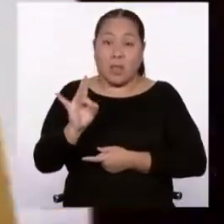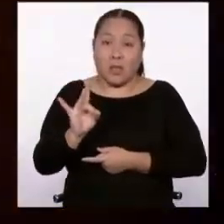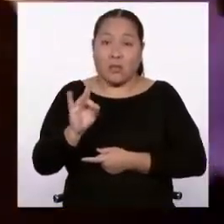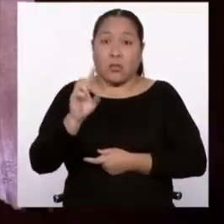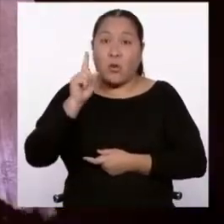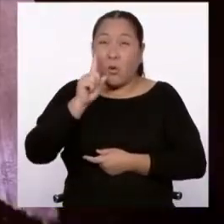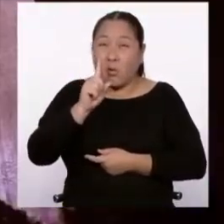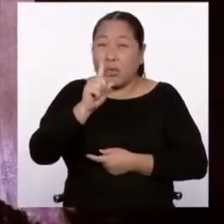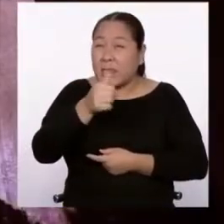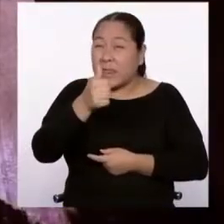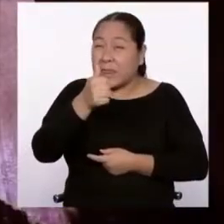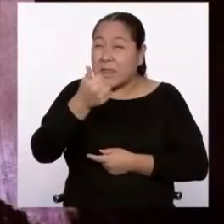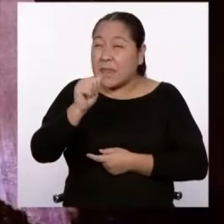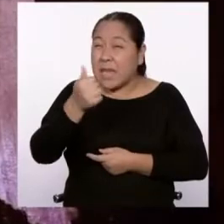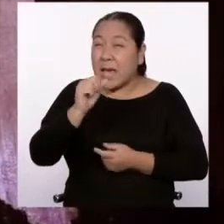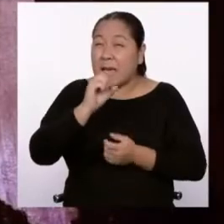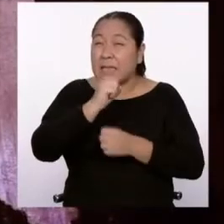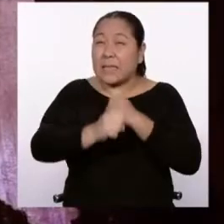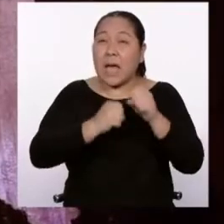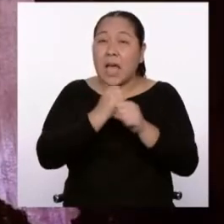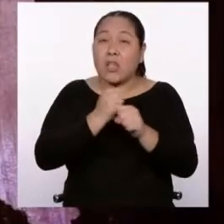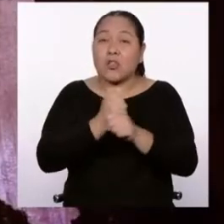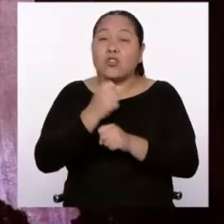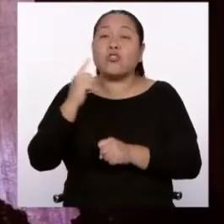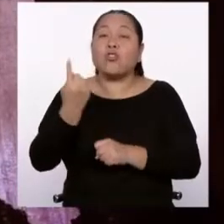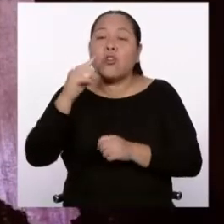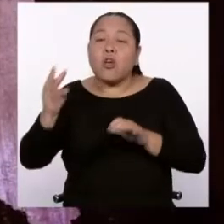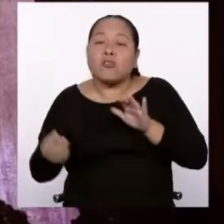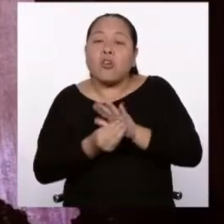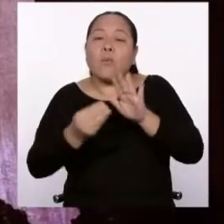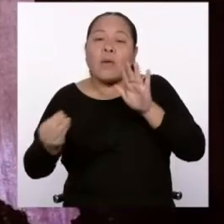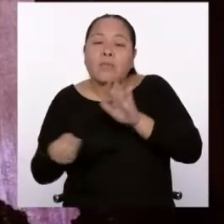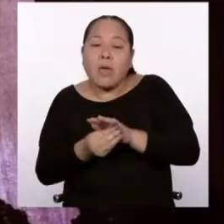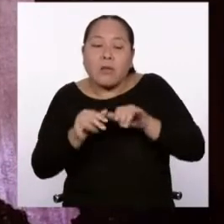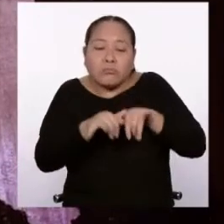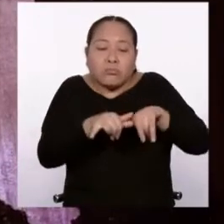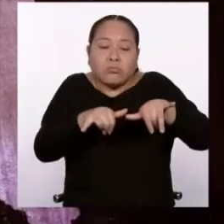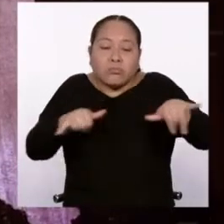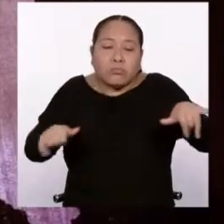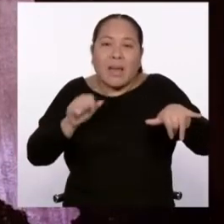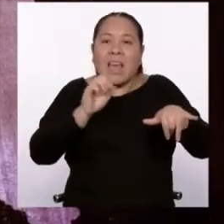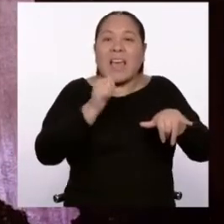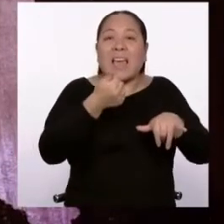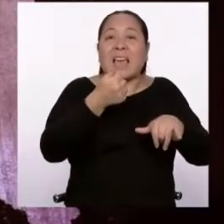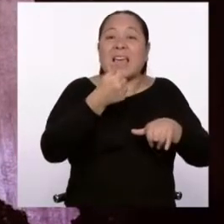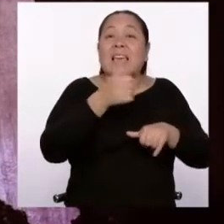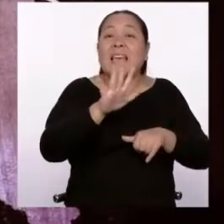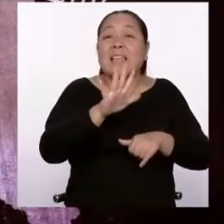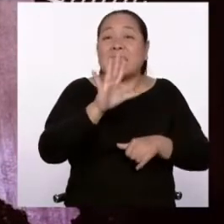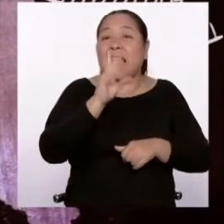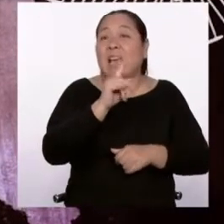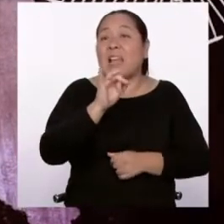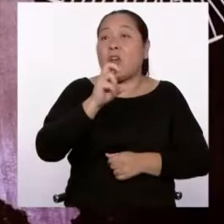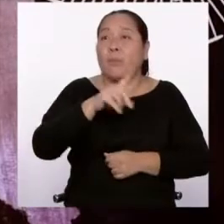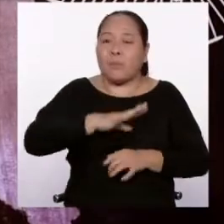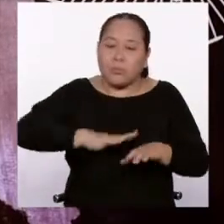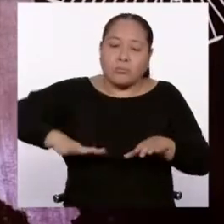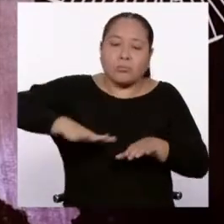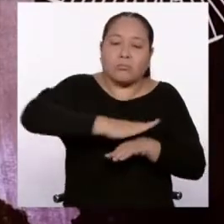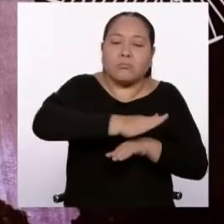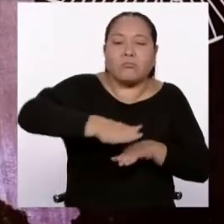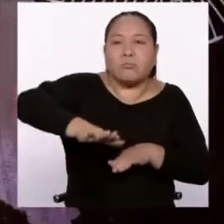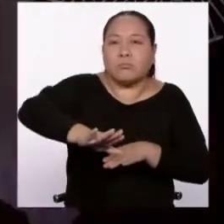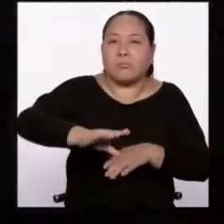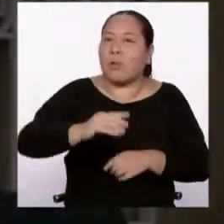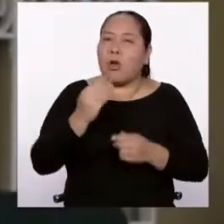década, solo se colocaron 15 kilómetros de vías férreas en todo el país. Muchas veces